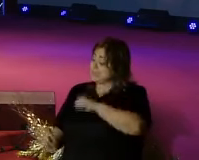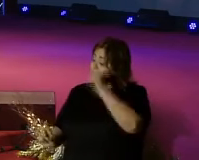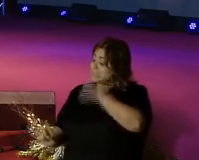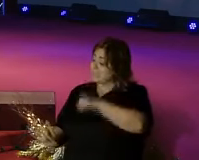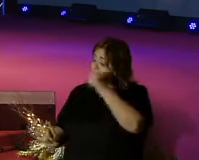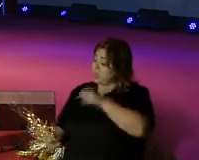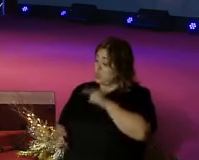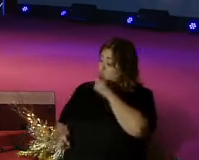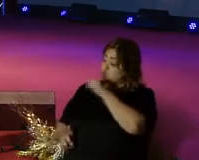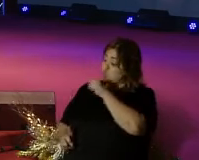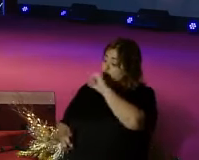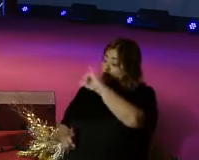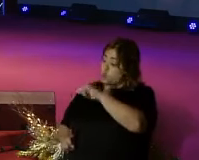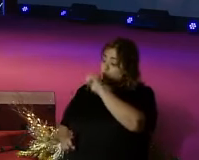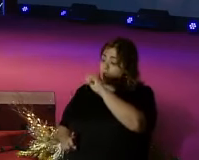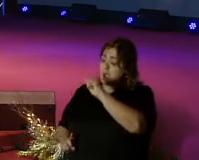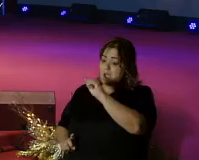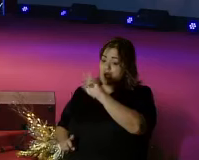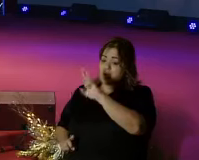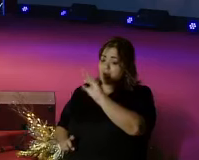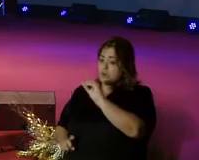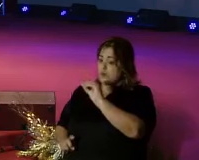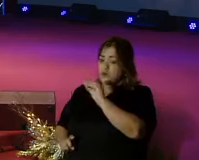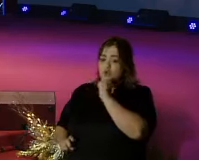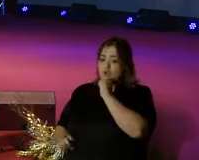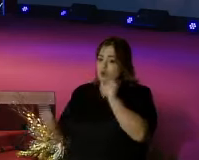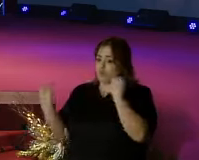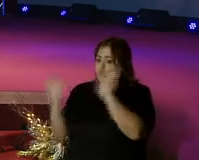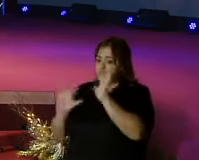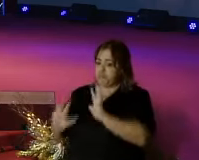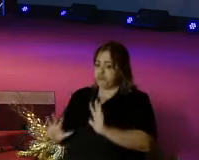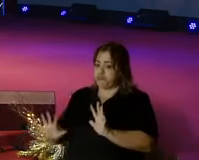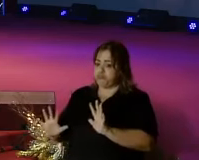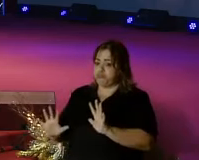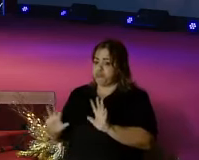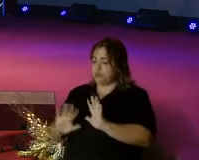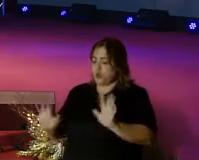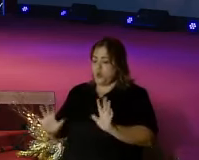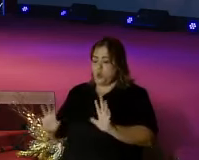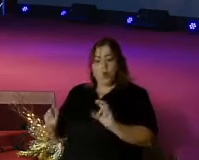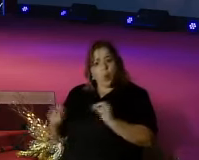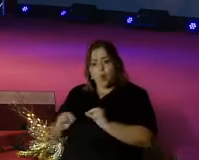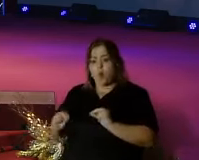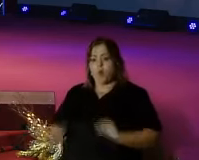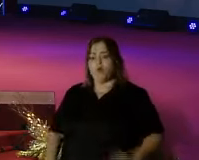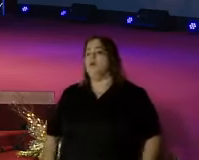No me está consolando. Me está diciendo que no tuviera miedo. No